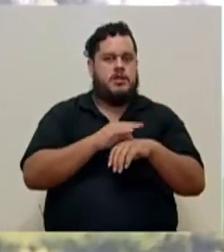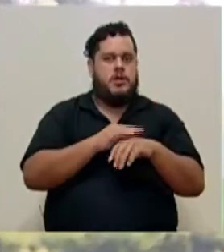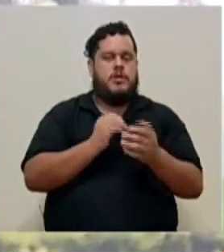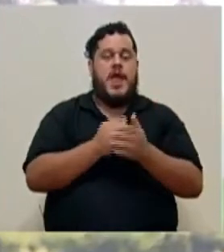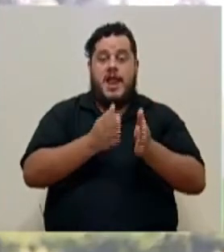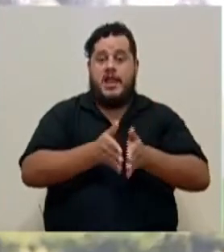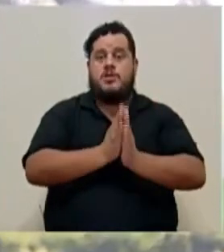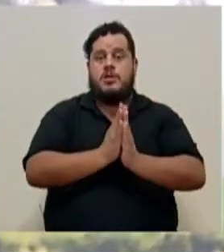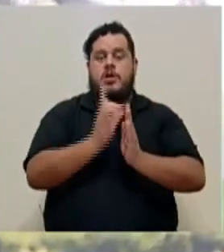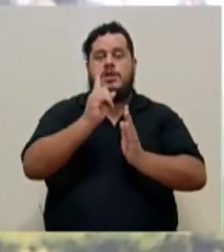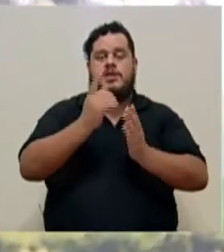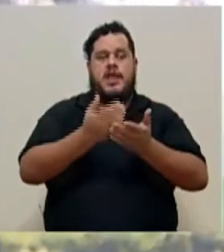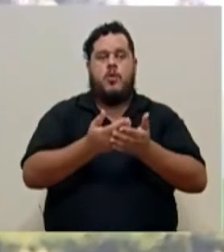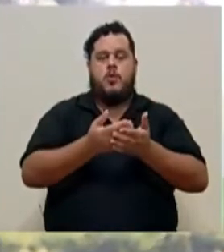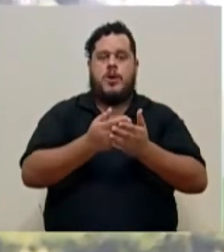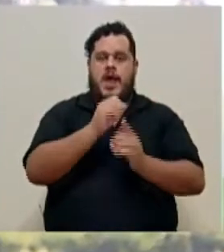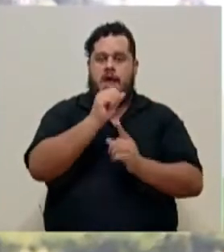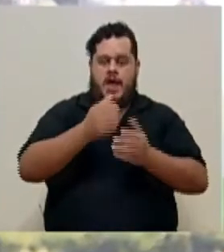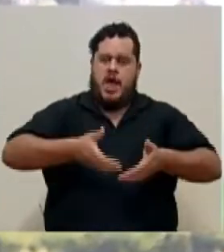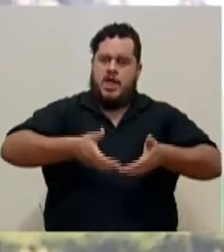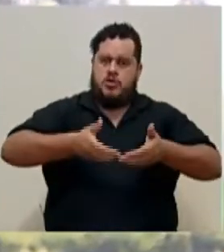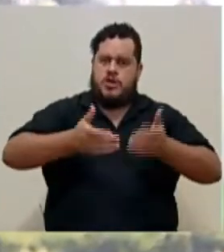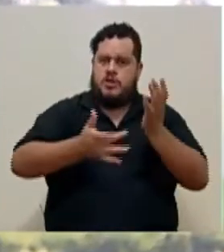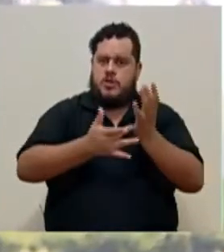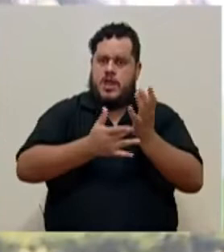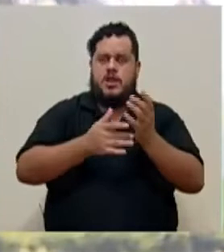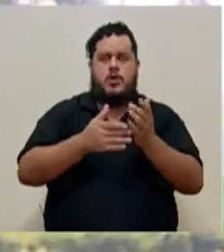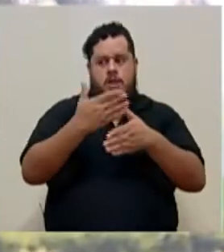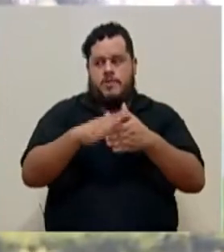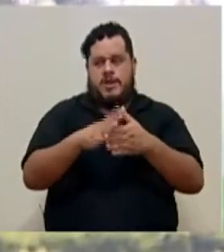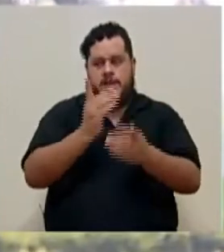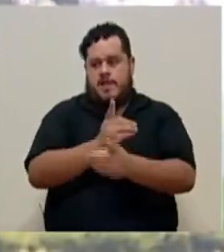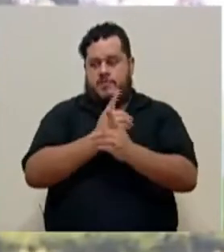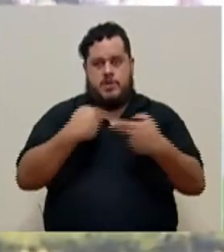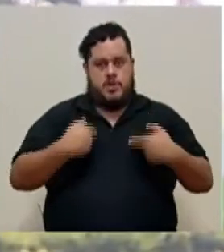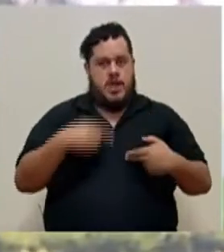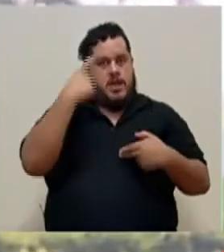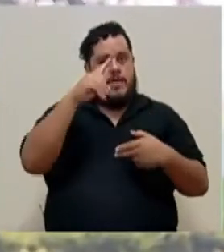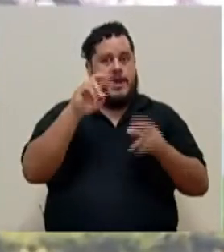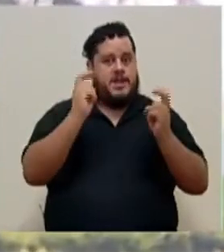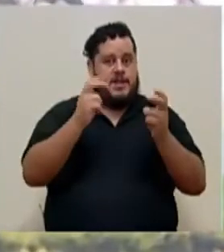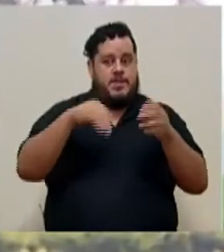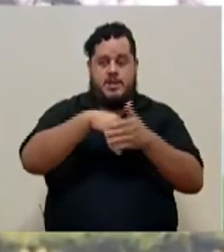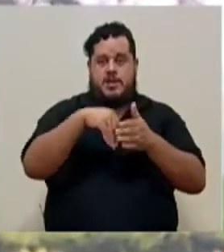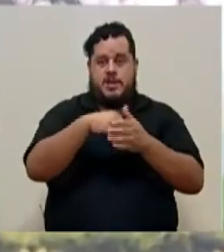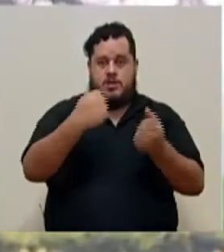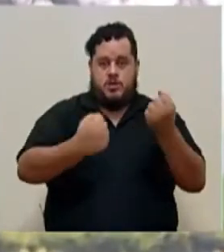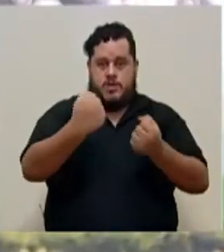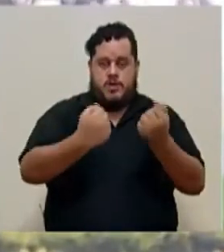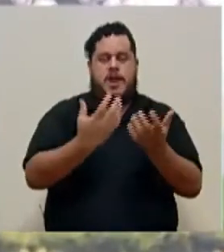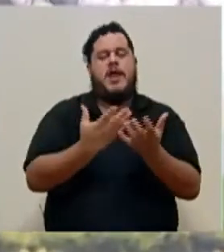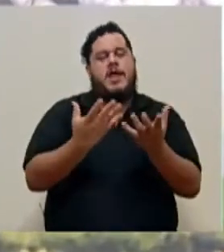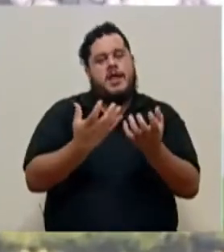la solicitud de un sustento técnico de parte de la Defensoría de los Habitantes para el tema de la restricción vehicular. Queríamos conocer un